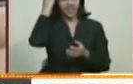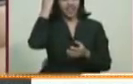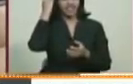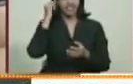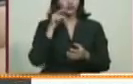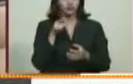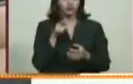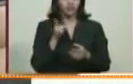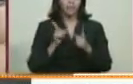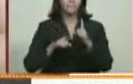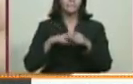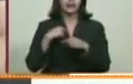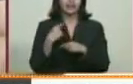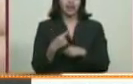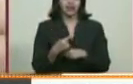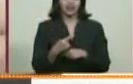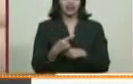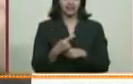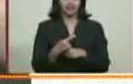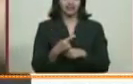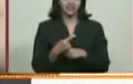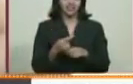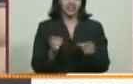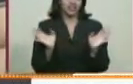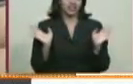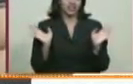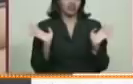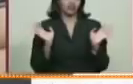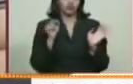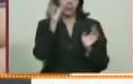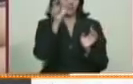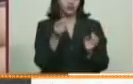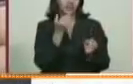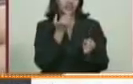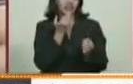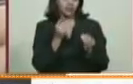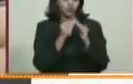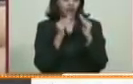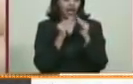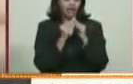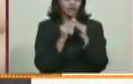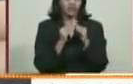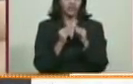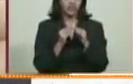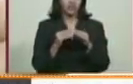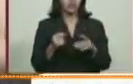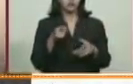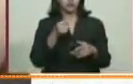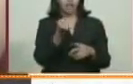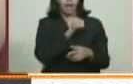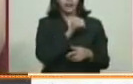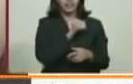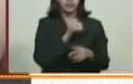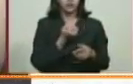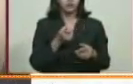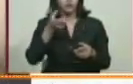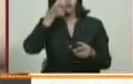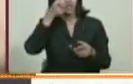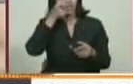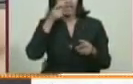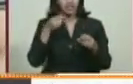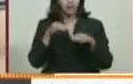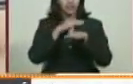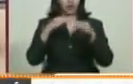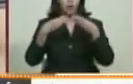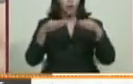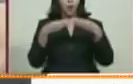mañana, Dios no lo quiera, un vecino, tu vecina, intenten asesinarlo, y entonces un fiscal del Ministerio Público